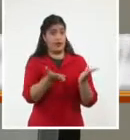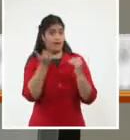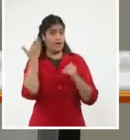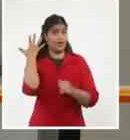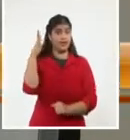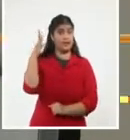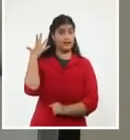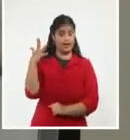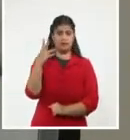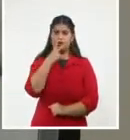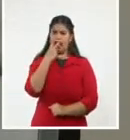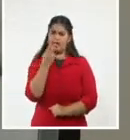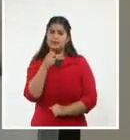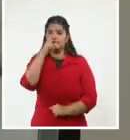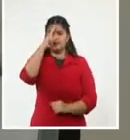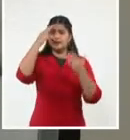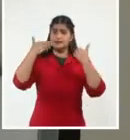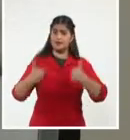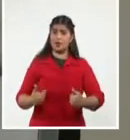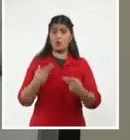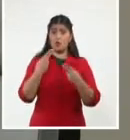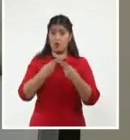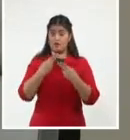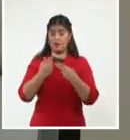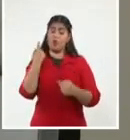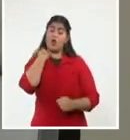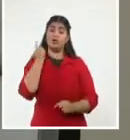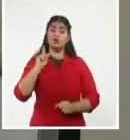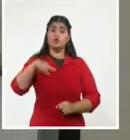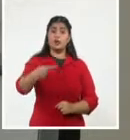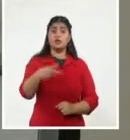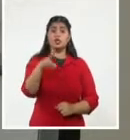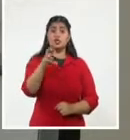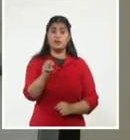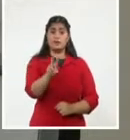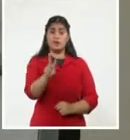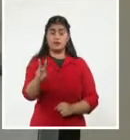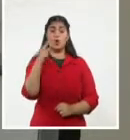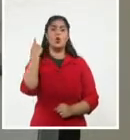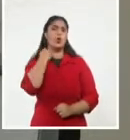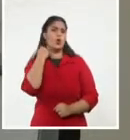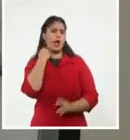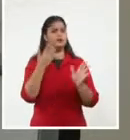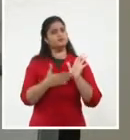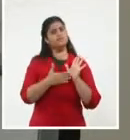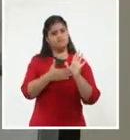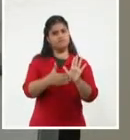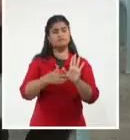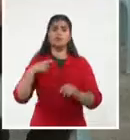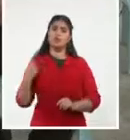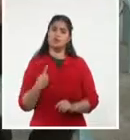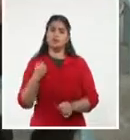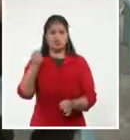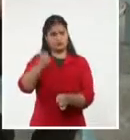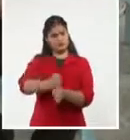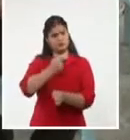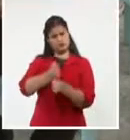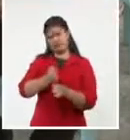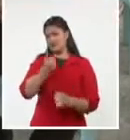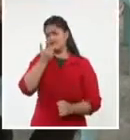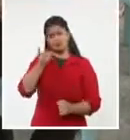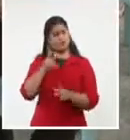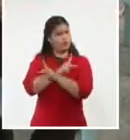el 2022 también será un año para demostrar mucho más posibilidades. Durante